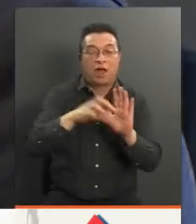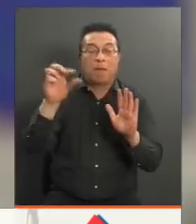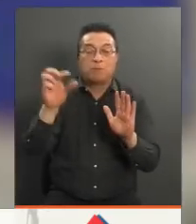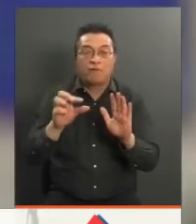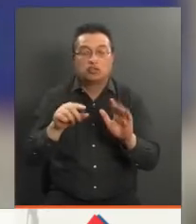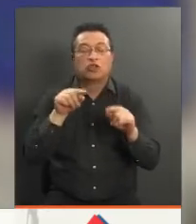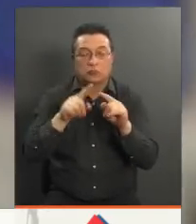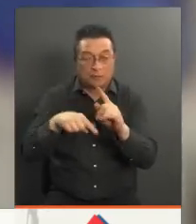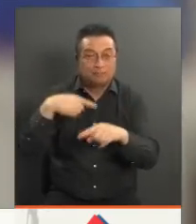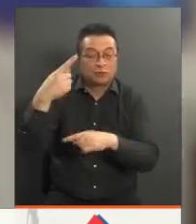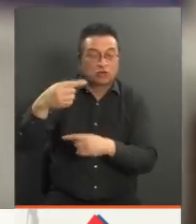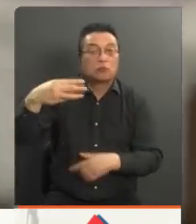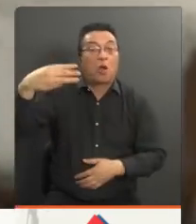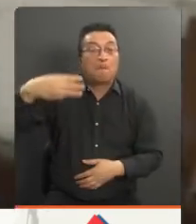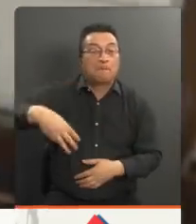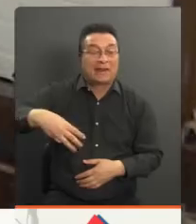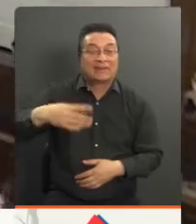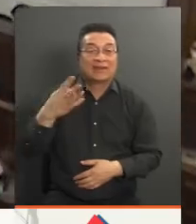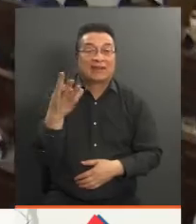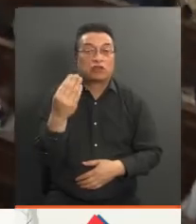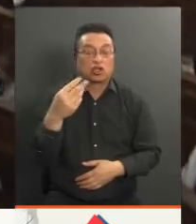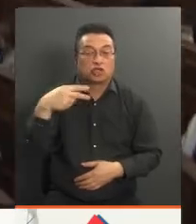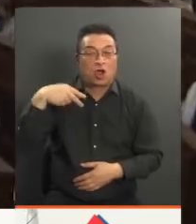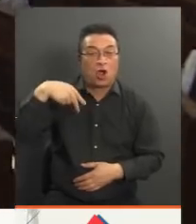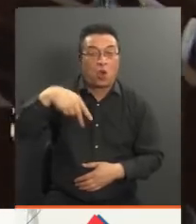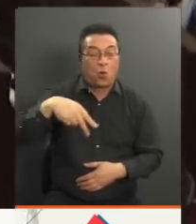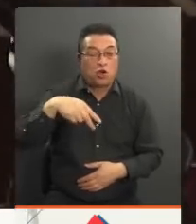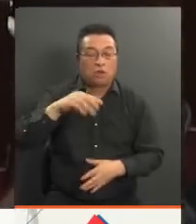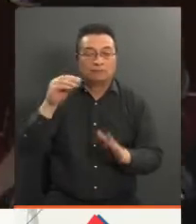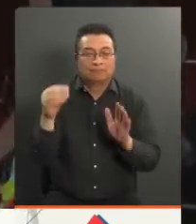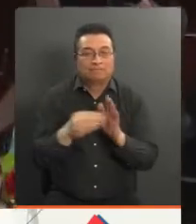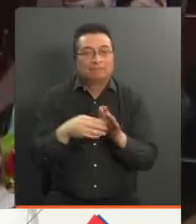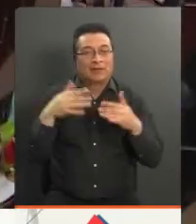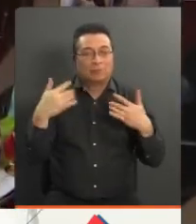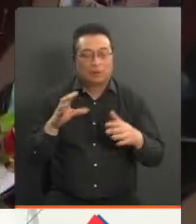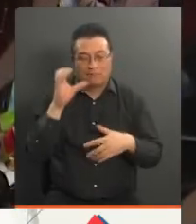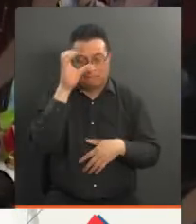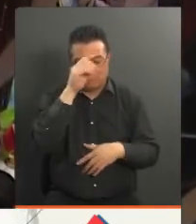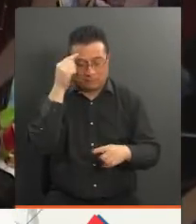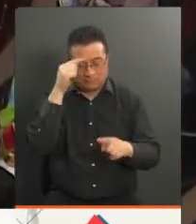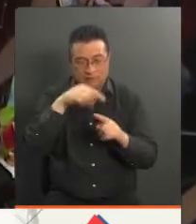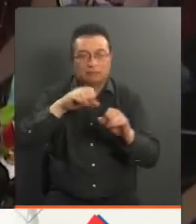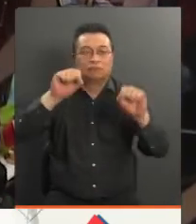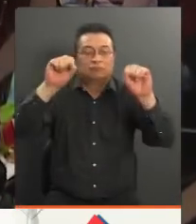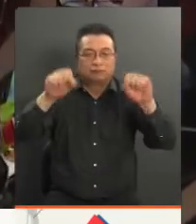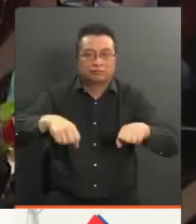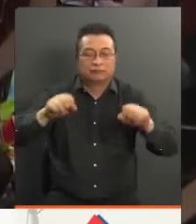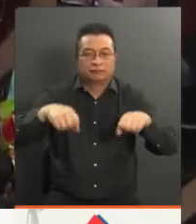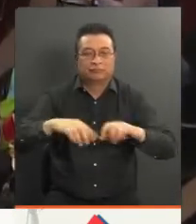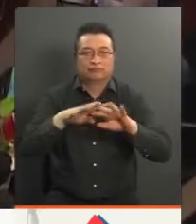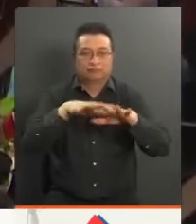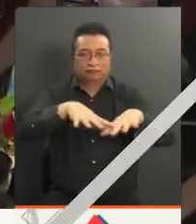el próximo martes 14 de junio, la votación clave en búsqueda de la ratificación del pleno.